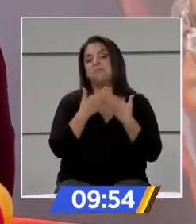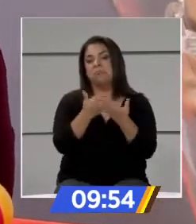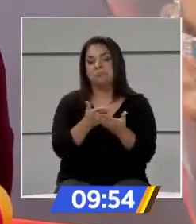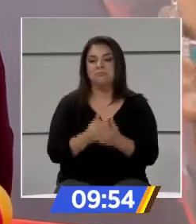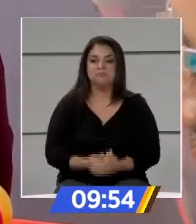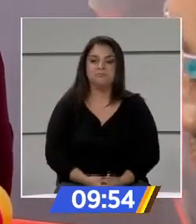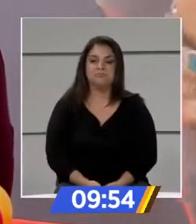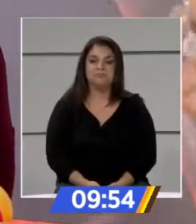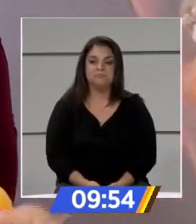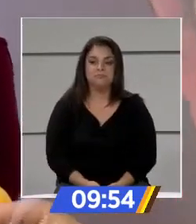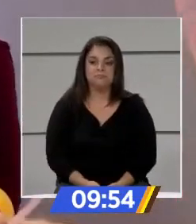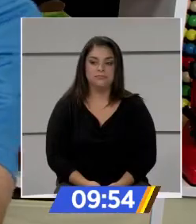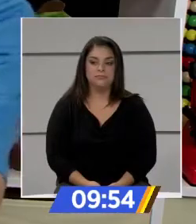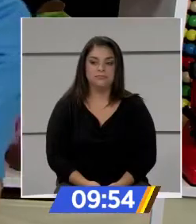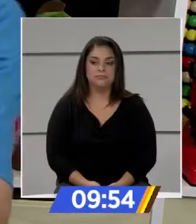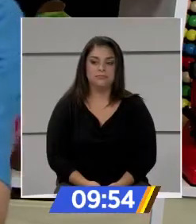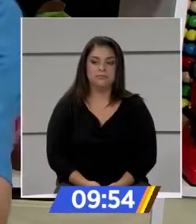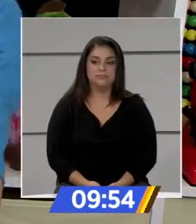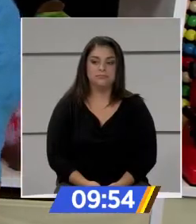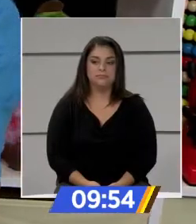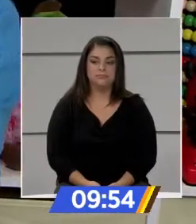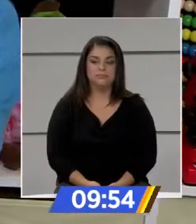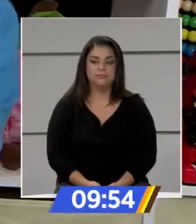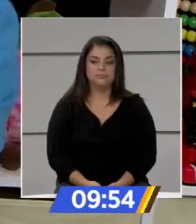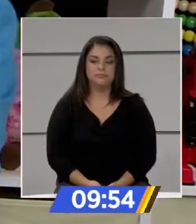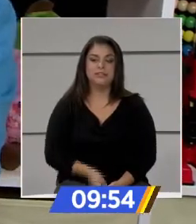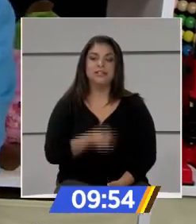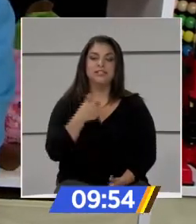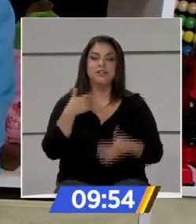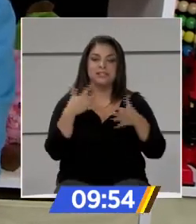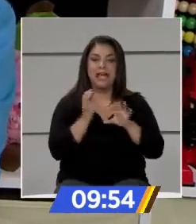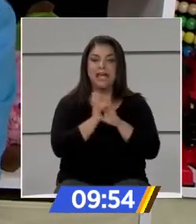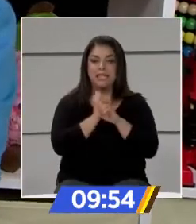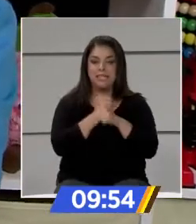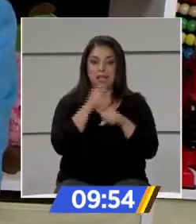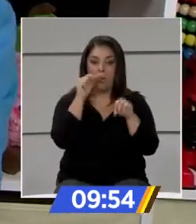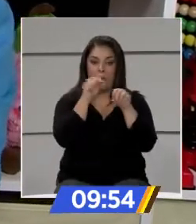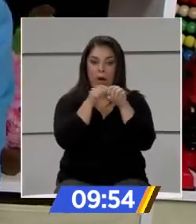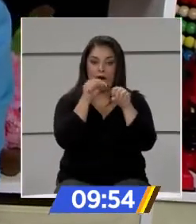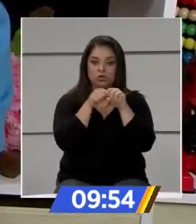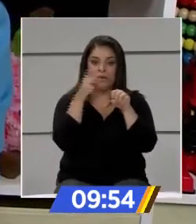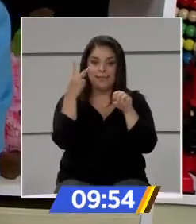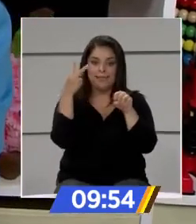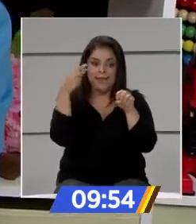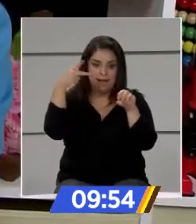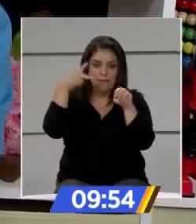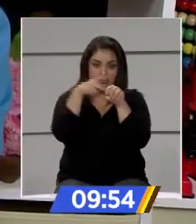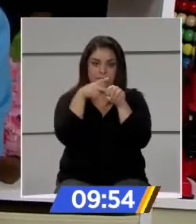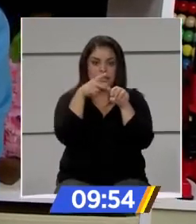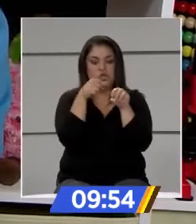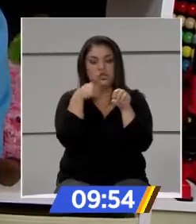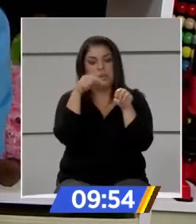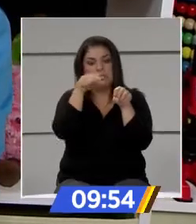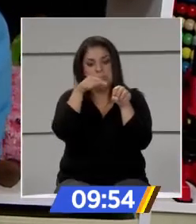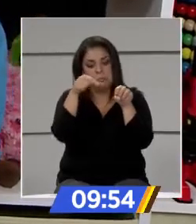comparto. Vean, yo también ya le hice aquí unos huequitos con la tijera. Y le estoy metiendo aquí el